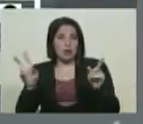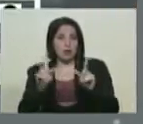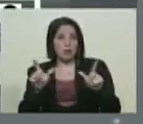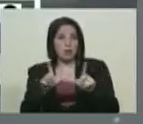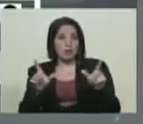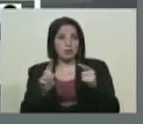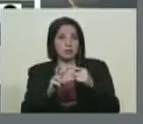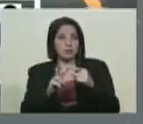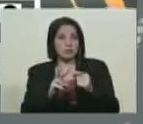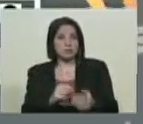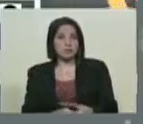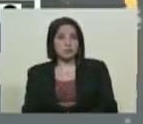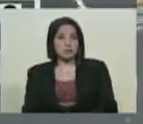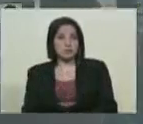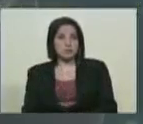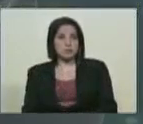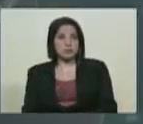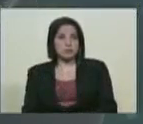Televisión.